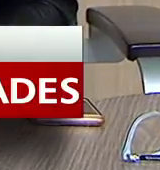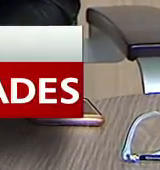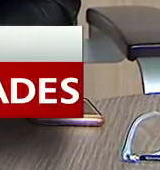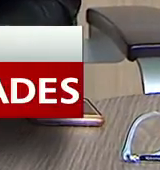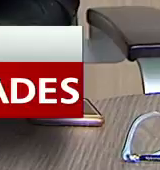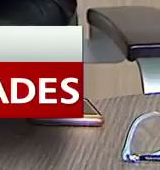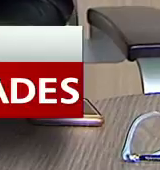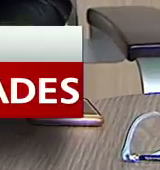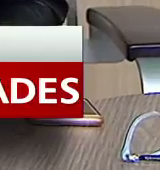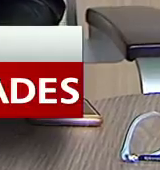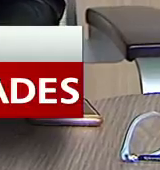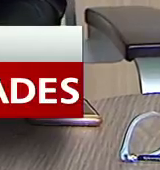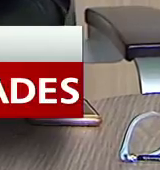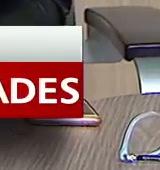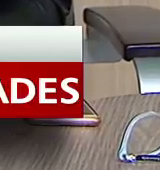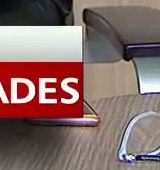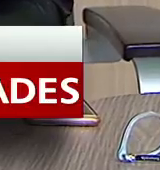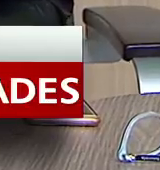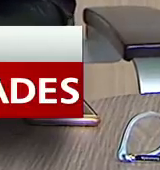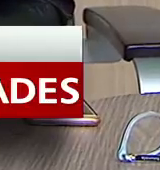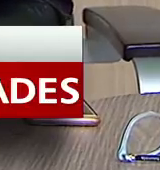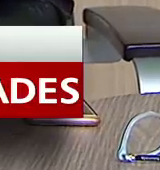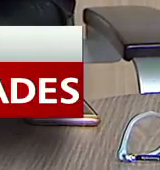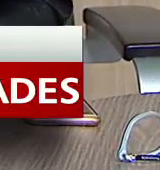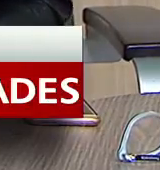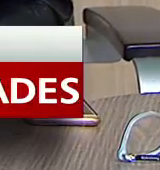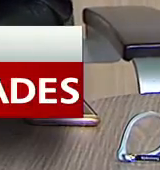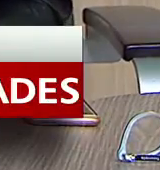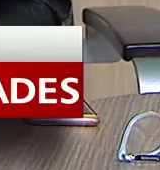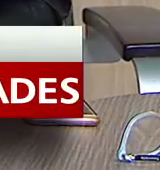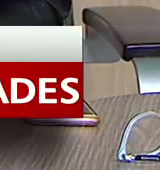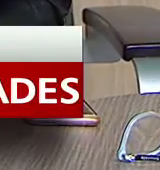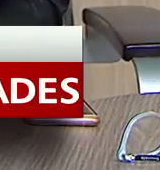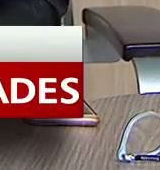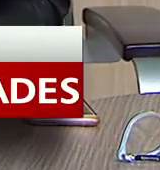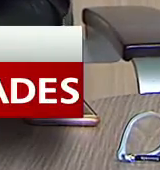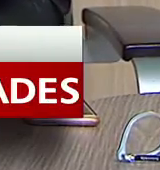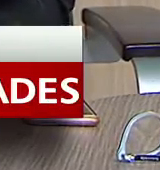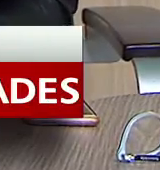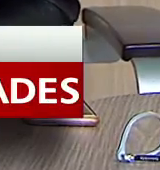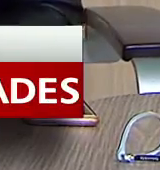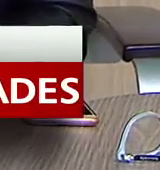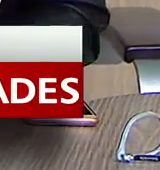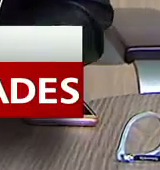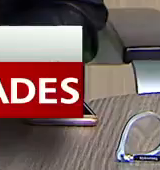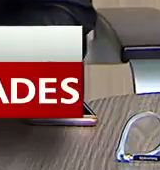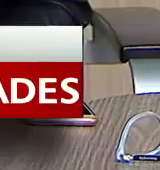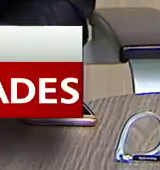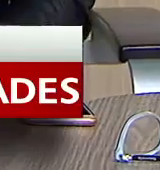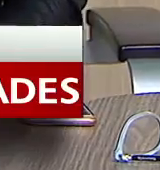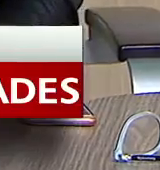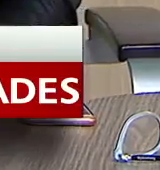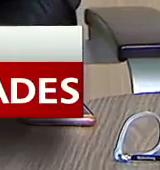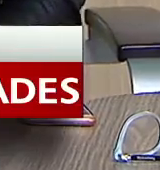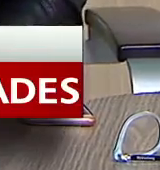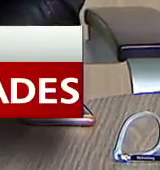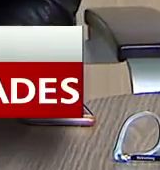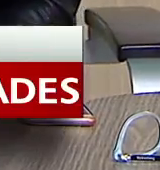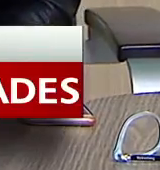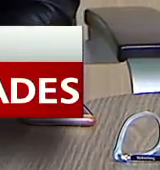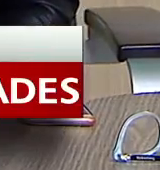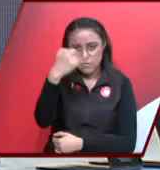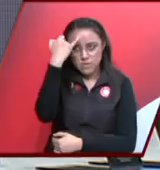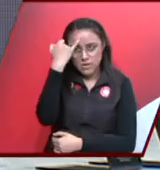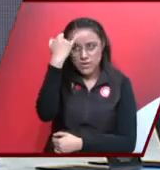por la convivencia familiar. Así es, señor. Samia, pues vamos a movernos. Por supuesto. Andrea... Con